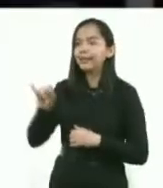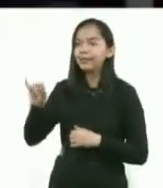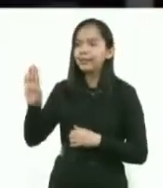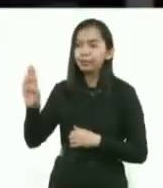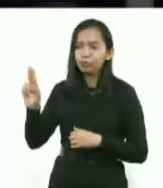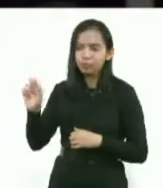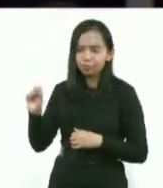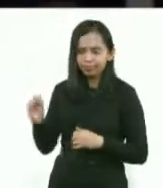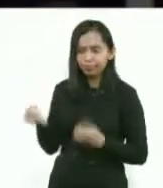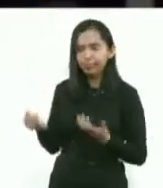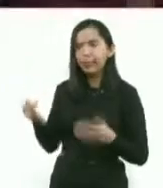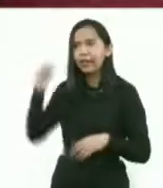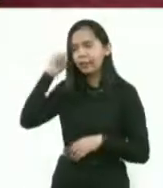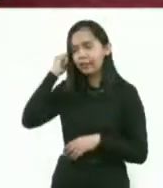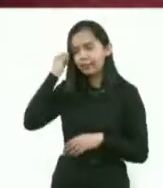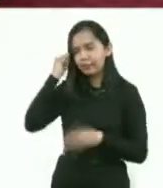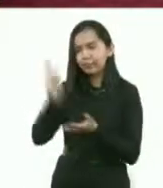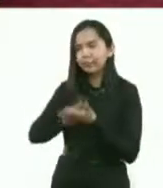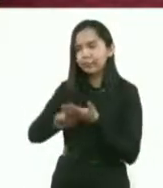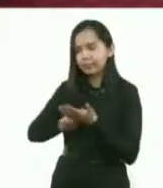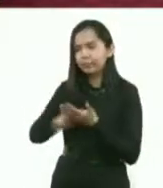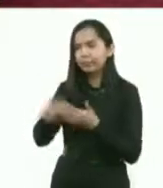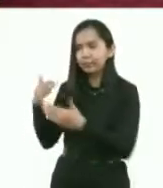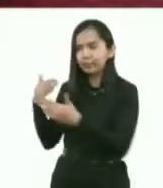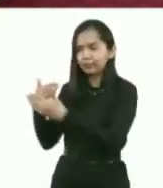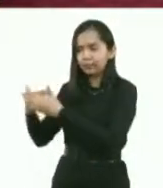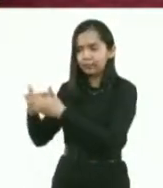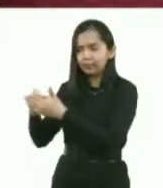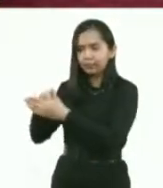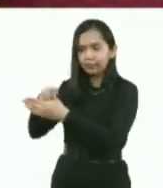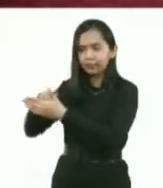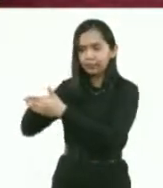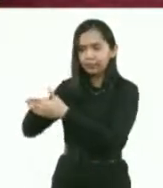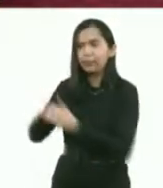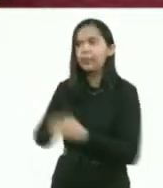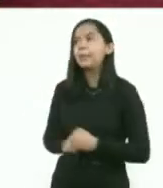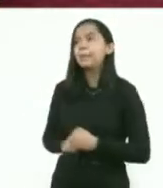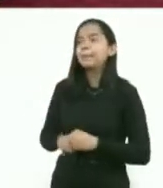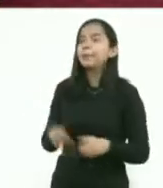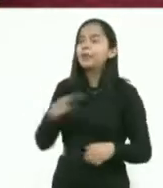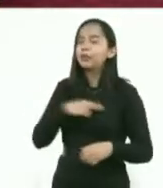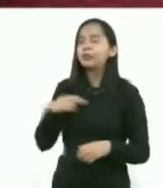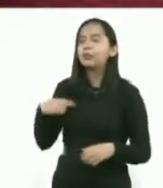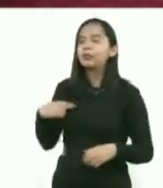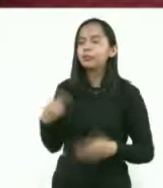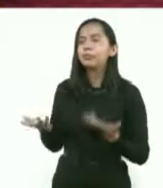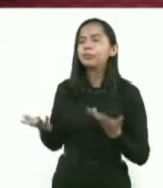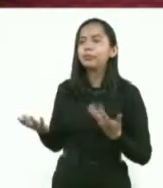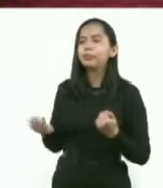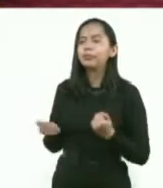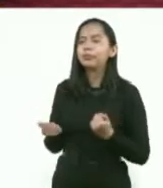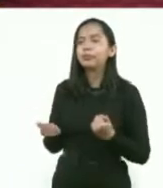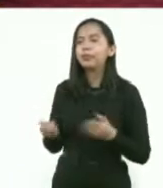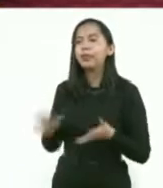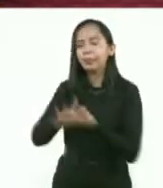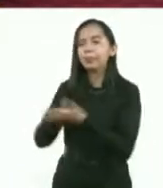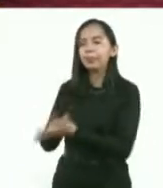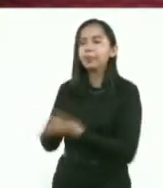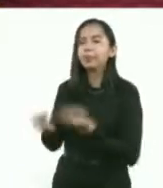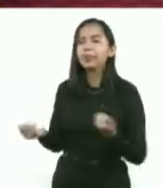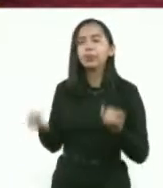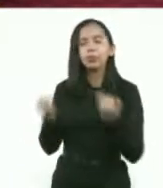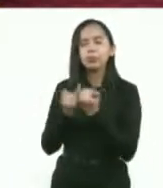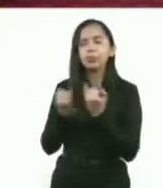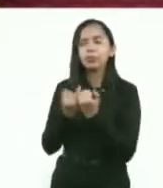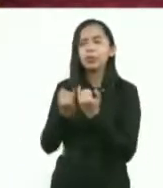que llega a Indios Verdes, y que estamos apoyando para que dé la vuelta justamente en La Raza, además de una serie de acciones